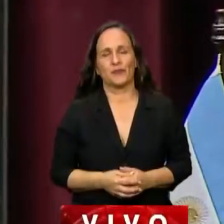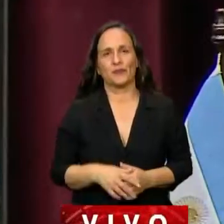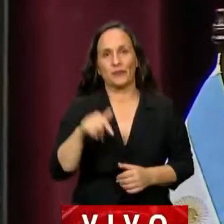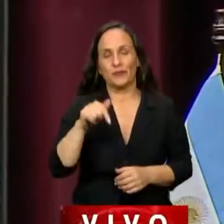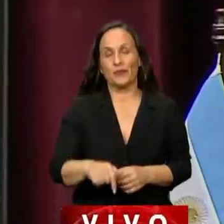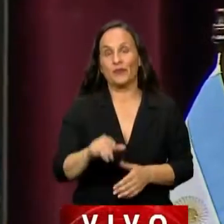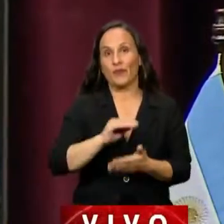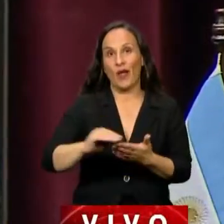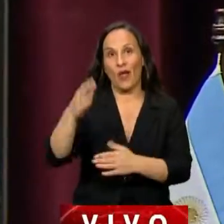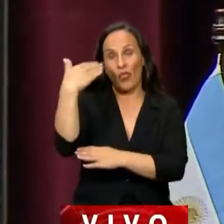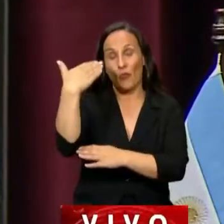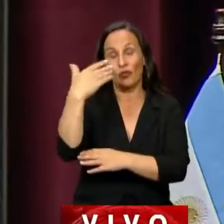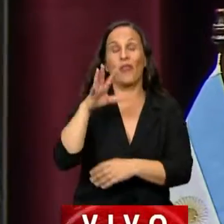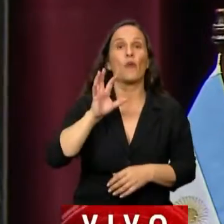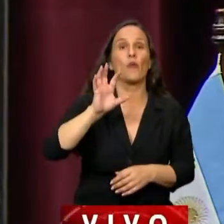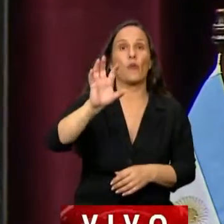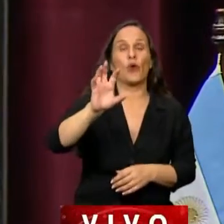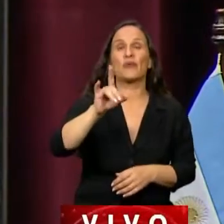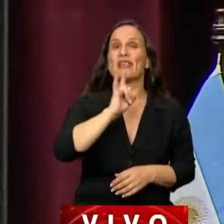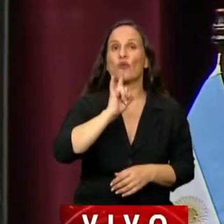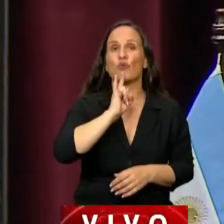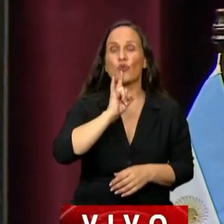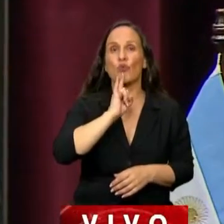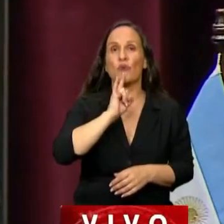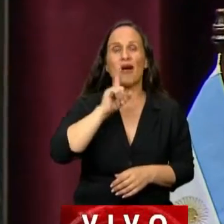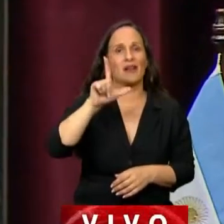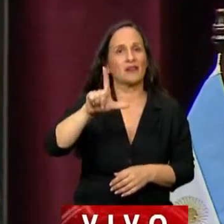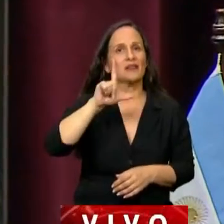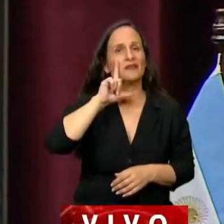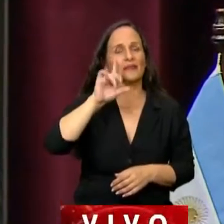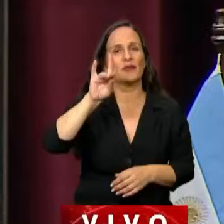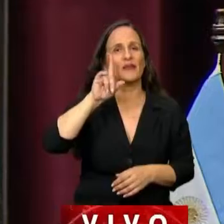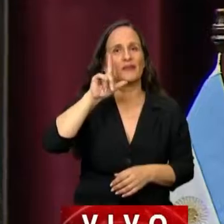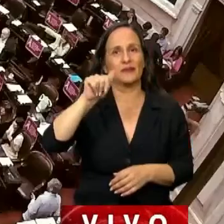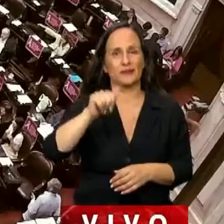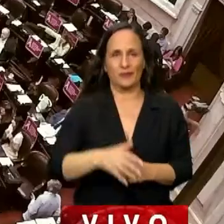Continúa en uso de la palabra la diputada por la provincia de Tucumán, Lidia Azcárate.